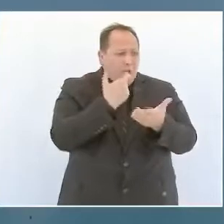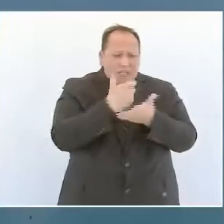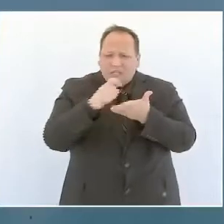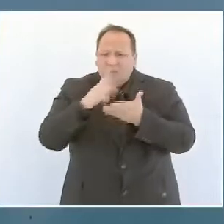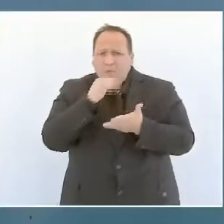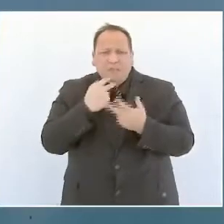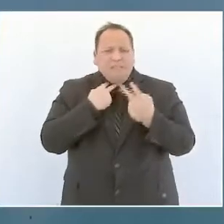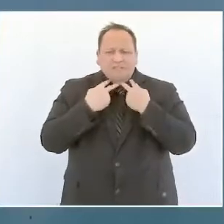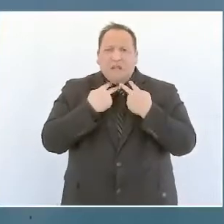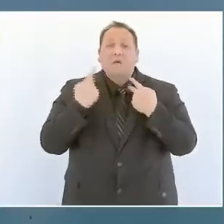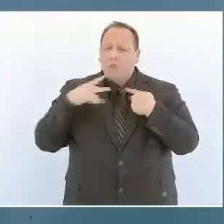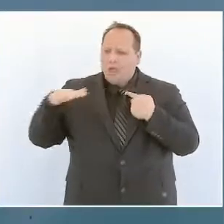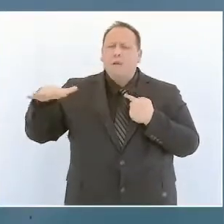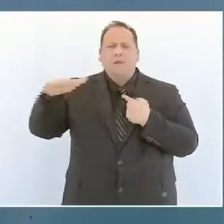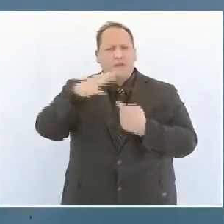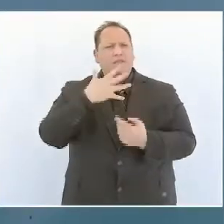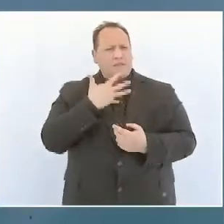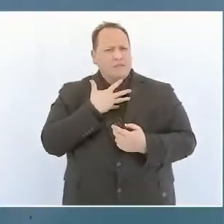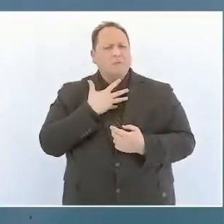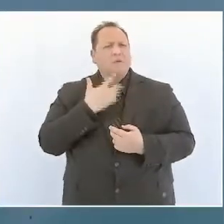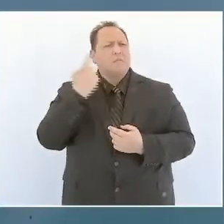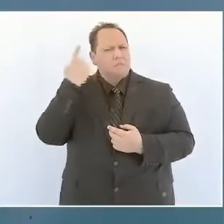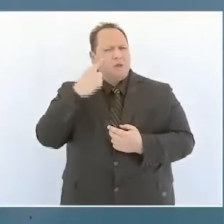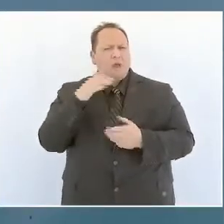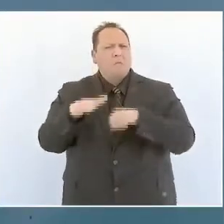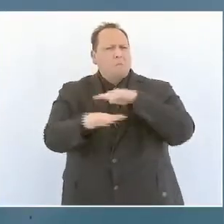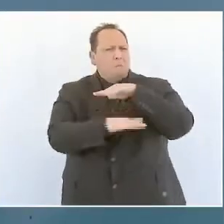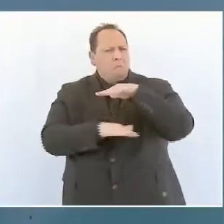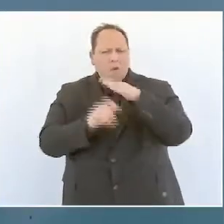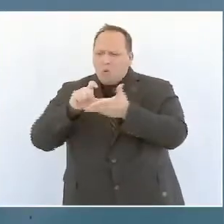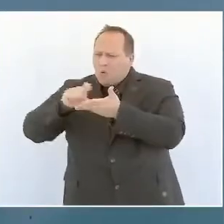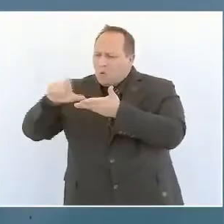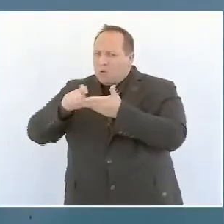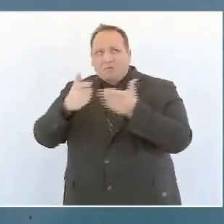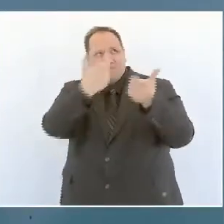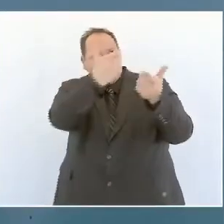gente tenga para lo indispensable.